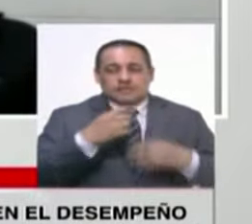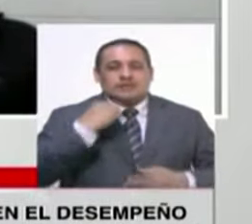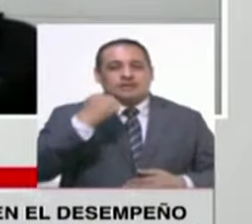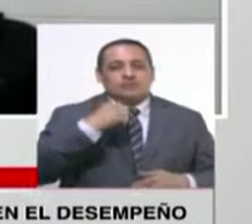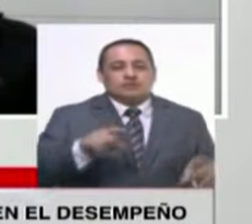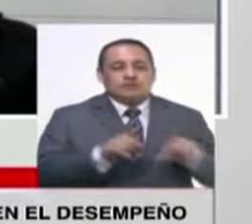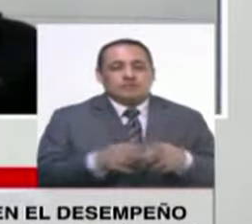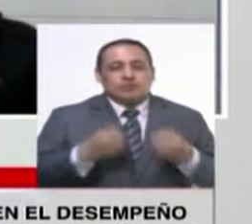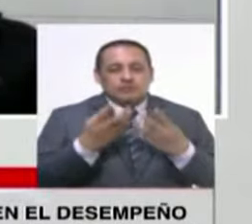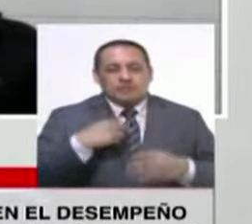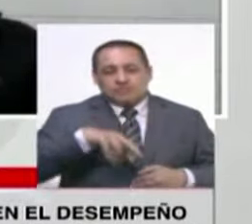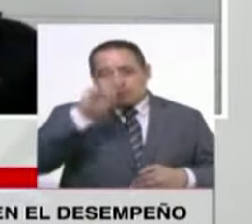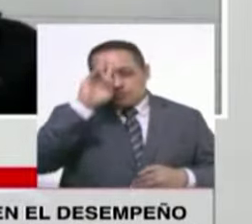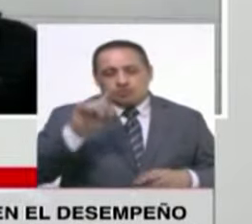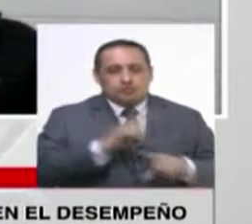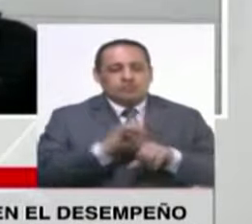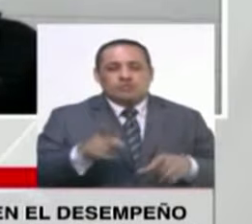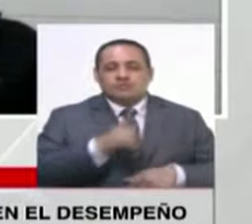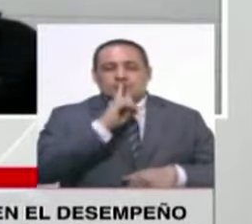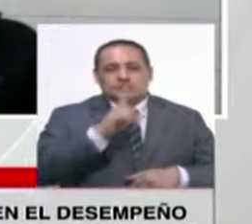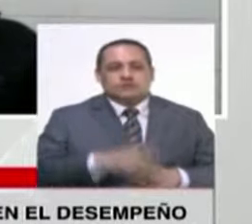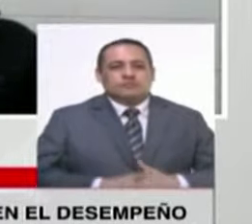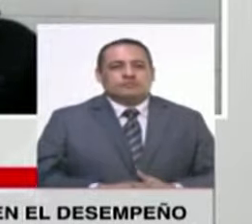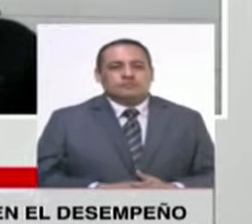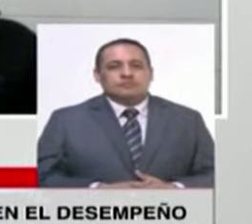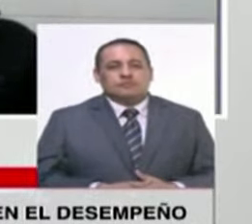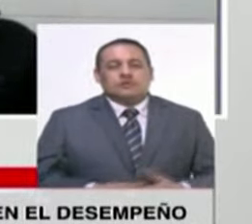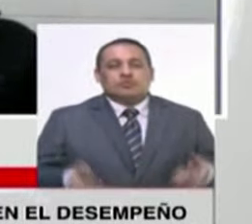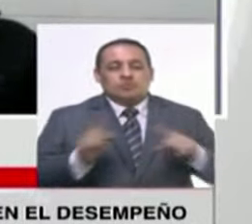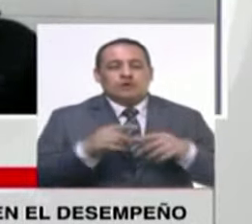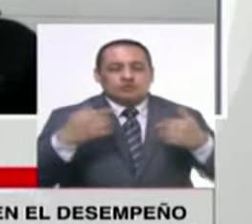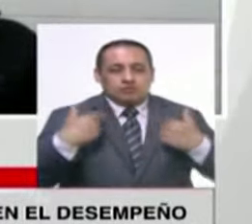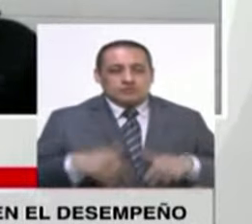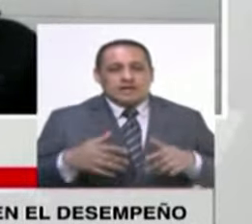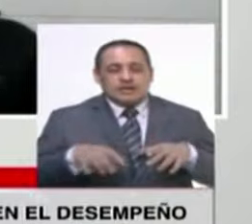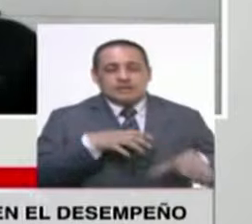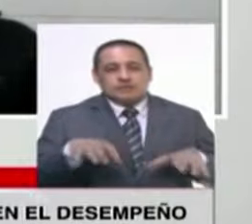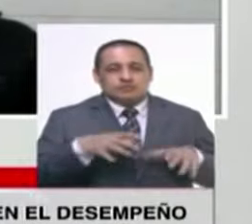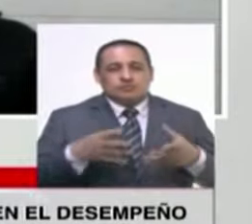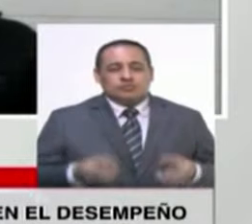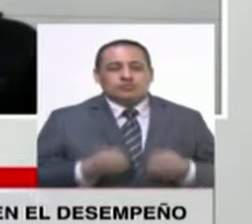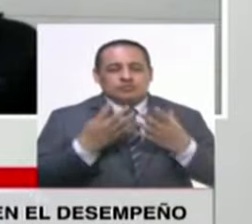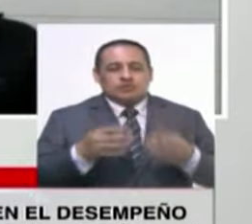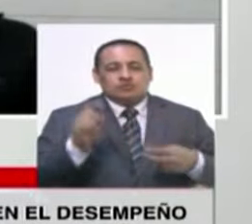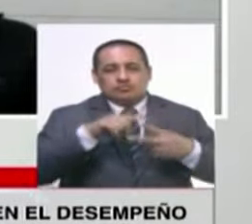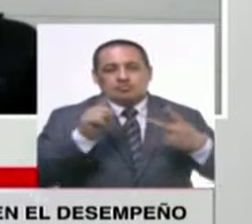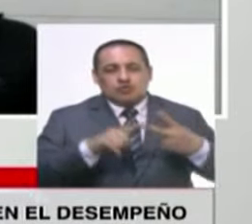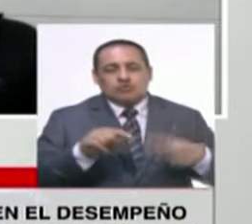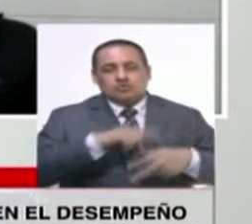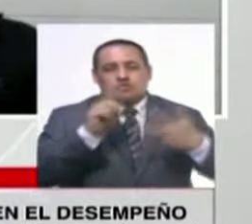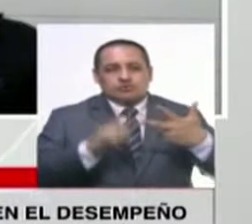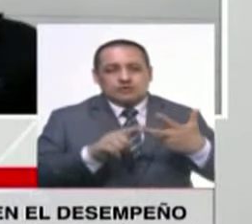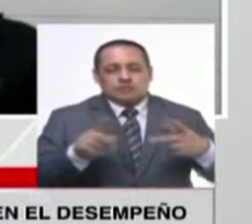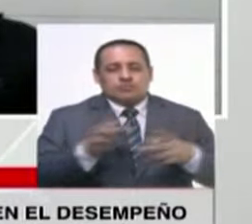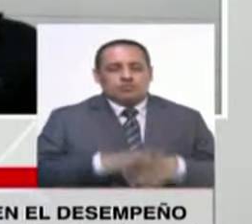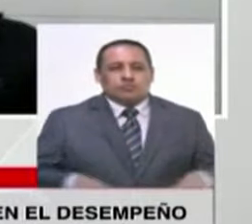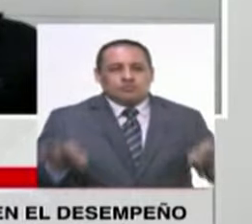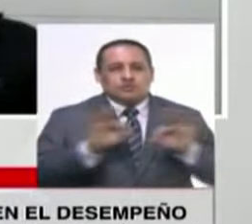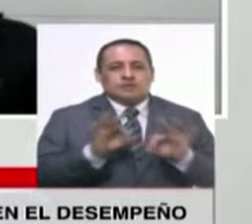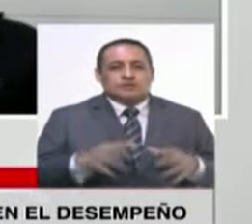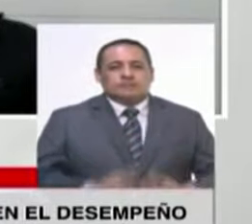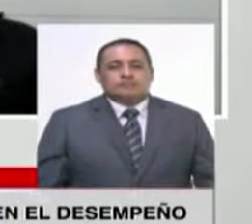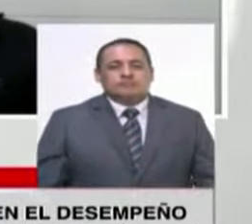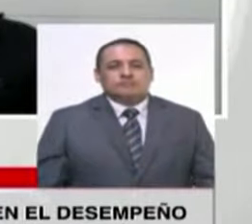por el bien del país uno no guarda silencio, cuando ya hizo 2 o 3 declaraciones muy graves.